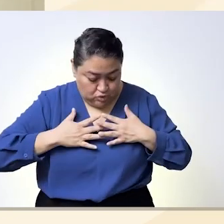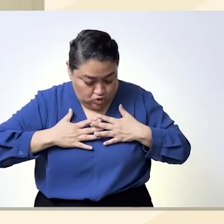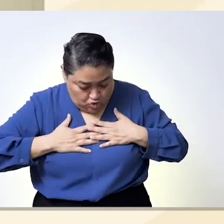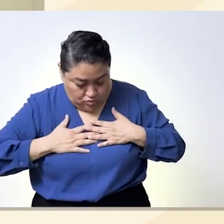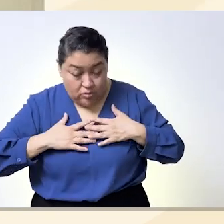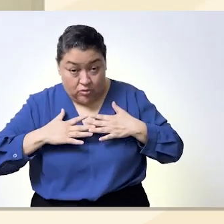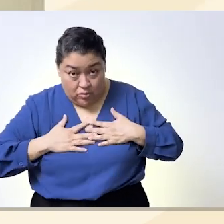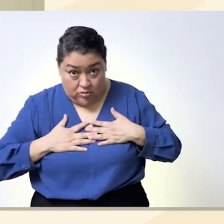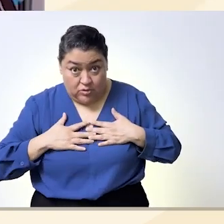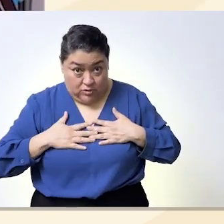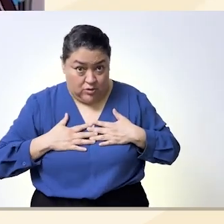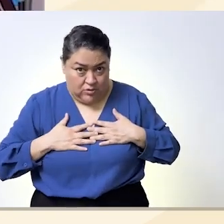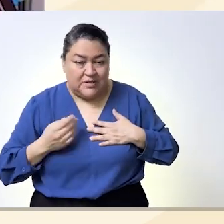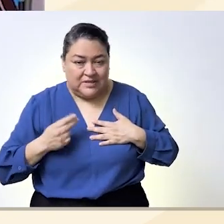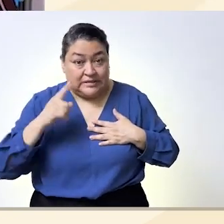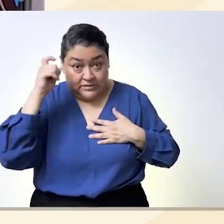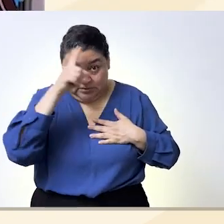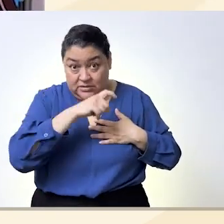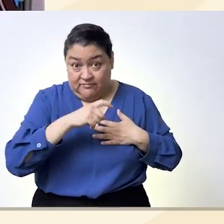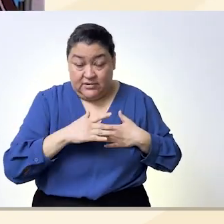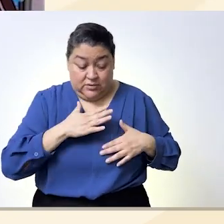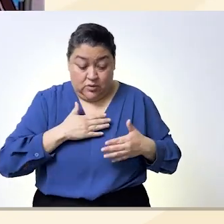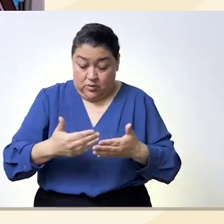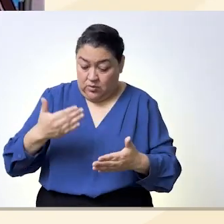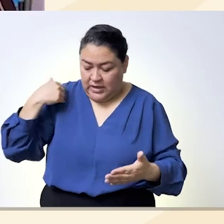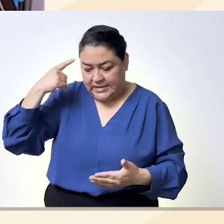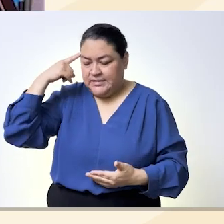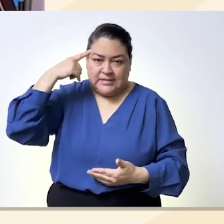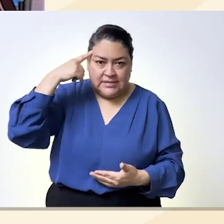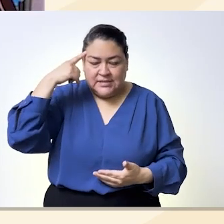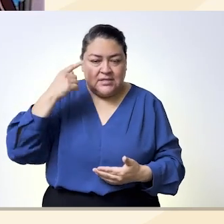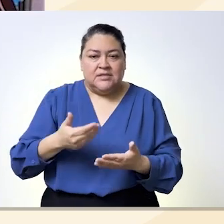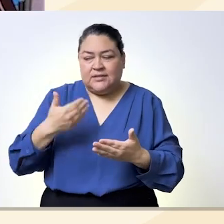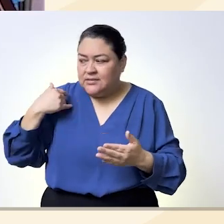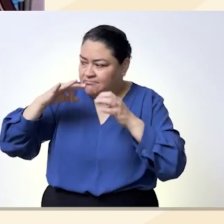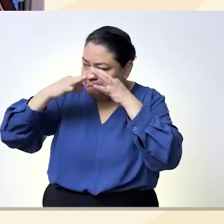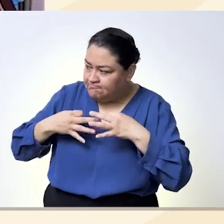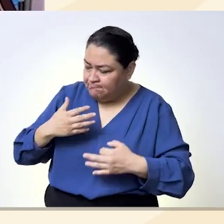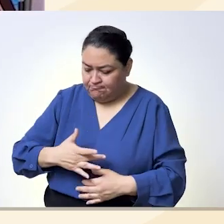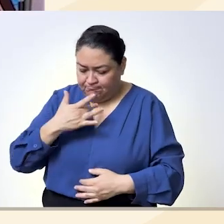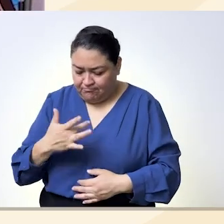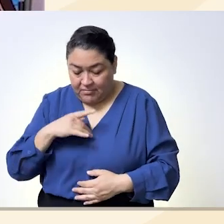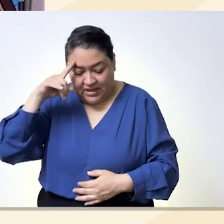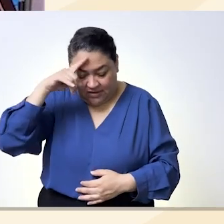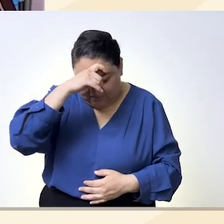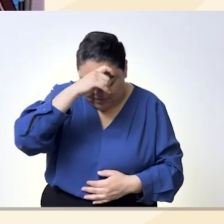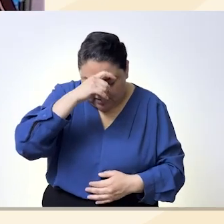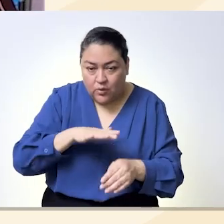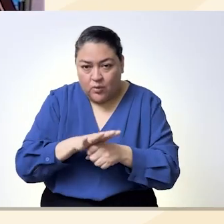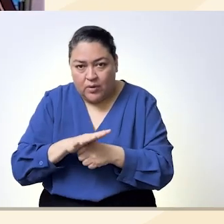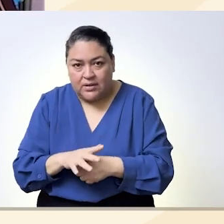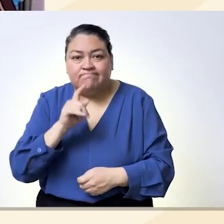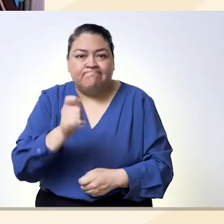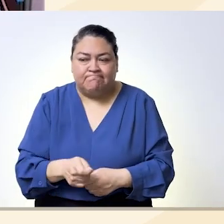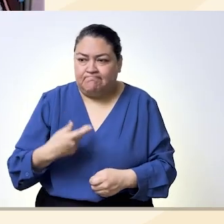cosas más revolucionarias que hice, porque a partir de ahí me di cuenta de qué cosas me iba a costar más trabajo hacer, y eso no tenía que ver con las personas enfrente de mí, tenía que ver